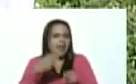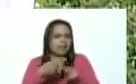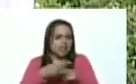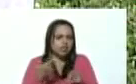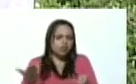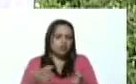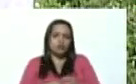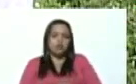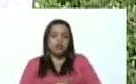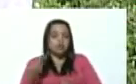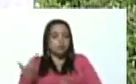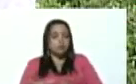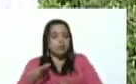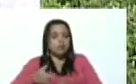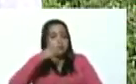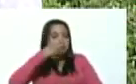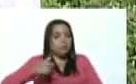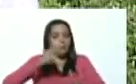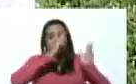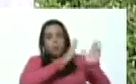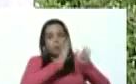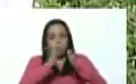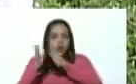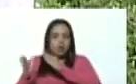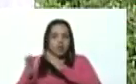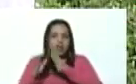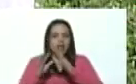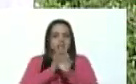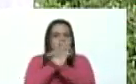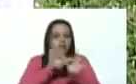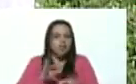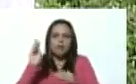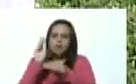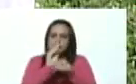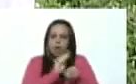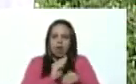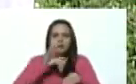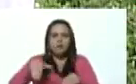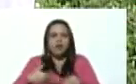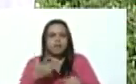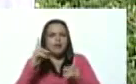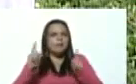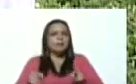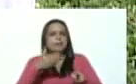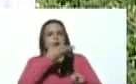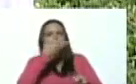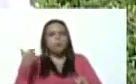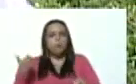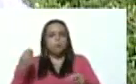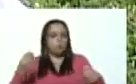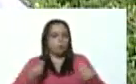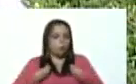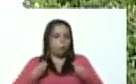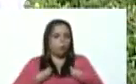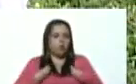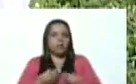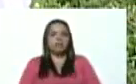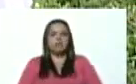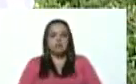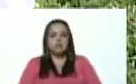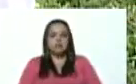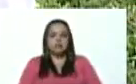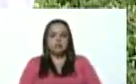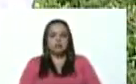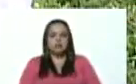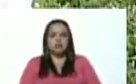que nuestro pueblo organizado, de manera preventiva, pueda también mejorar su calidad de vida y prepararse